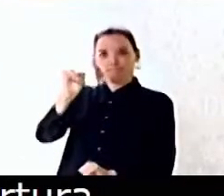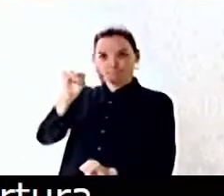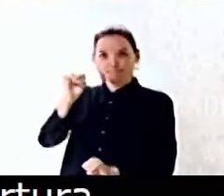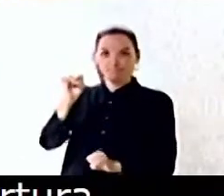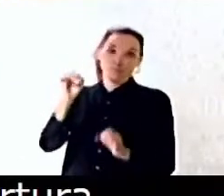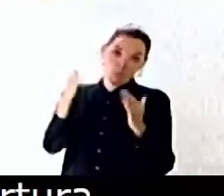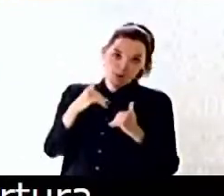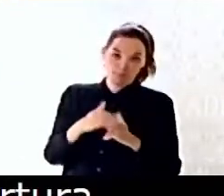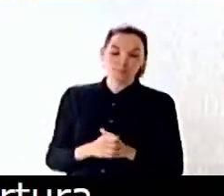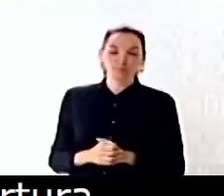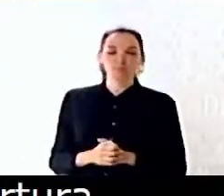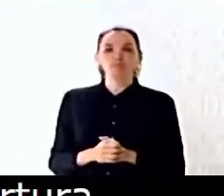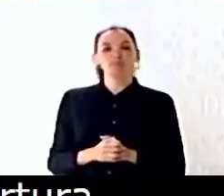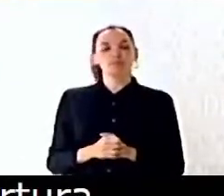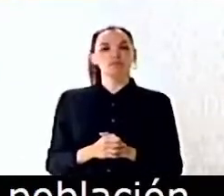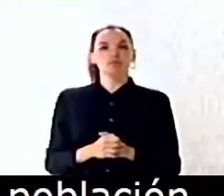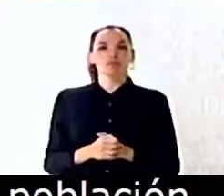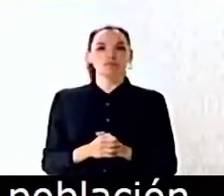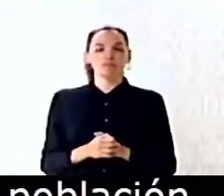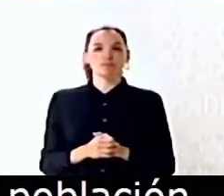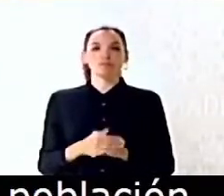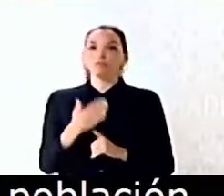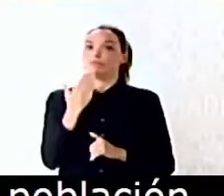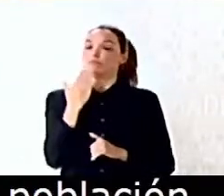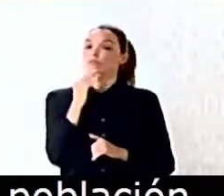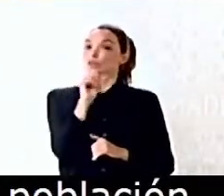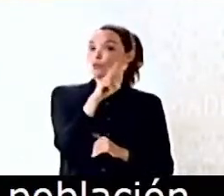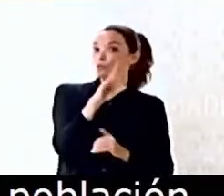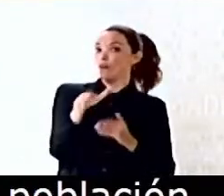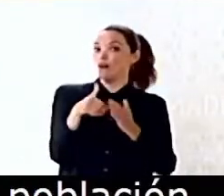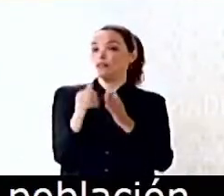En este sentido, decirles que de 12 a 29 años